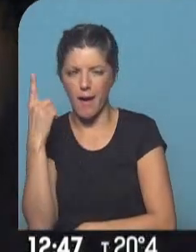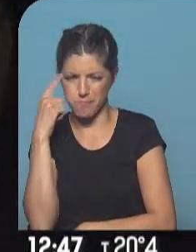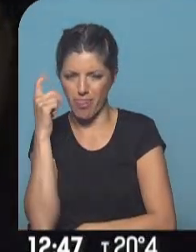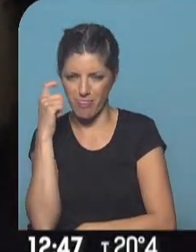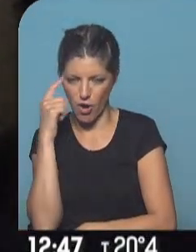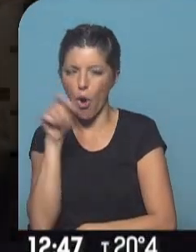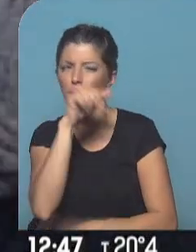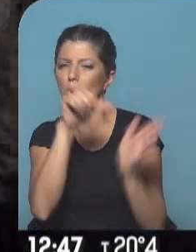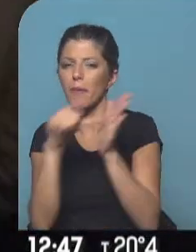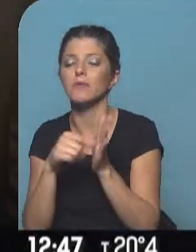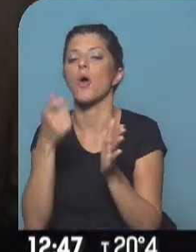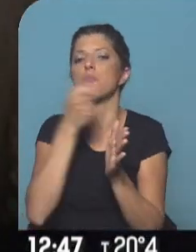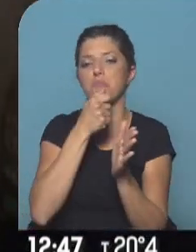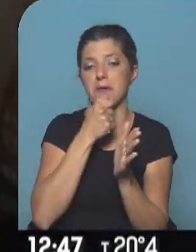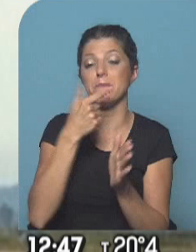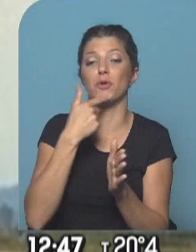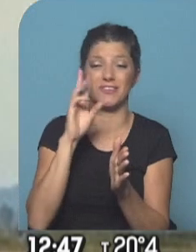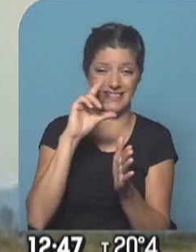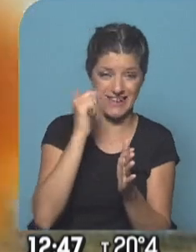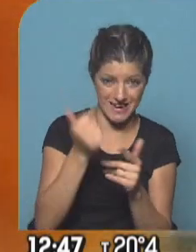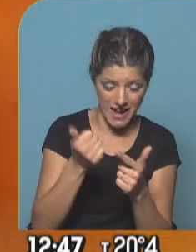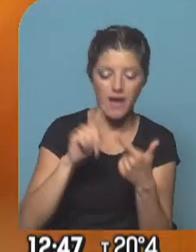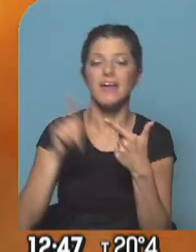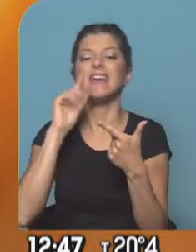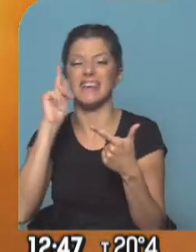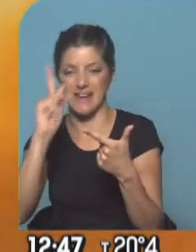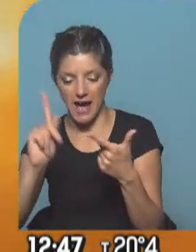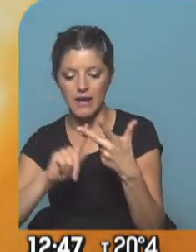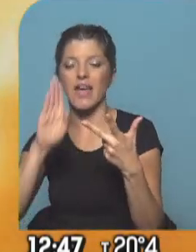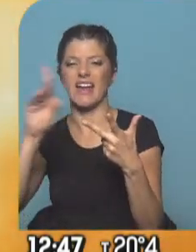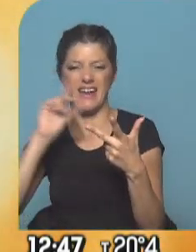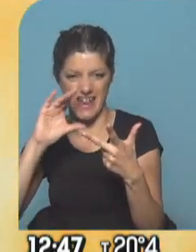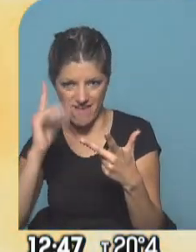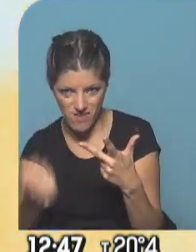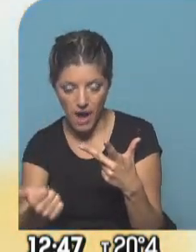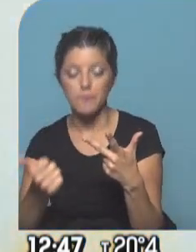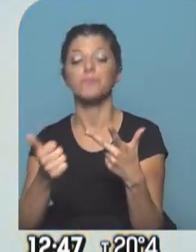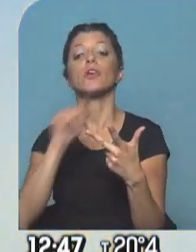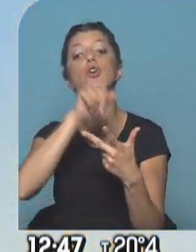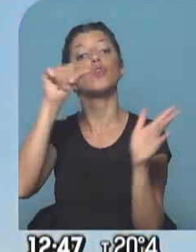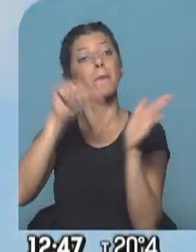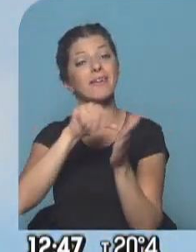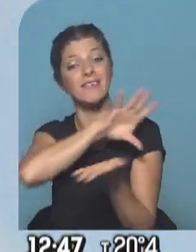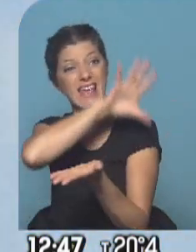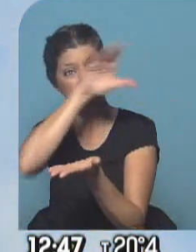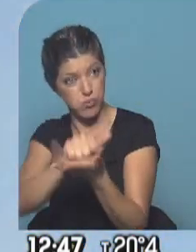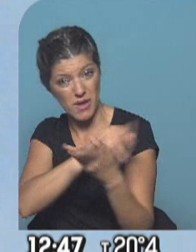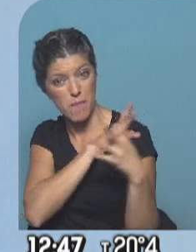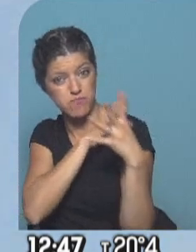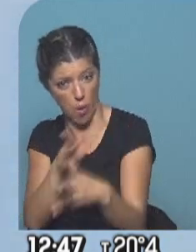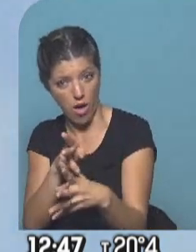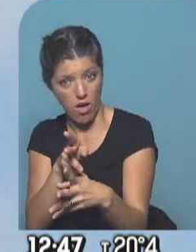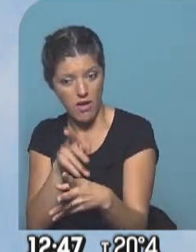de otros países como Siria, muy notoriamente como Irak, como Libia, que fueron bombardeados e invadidos por tropas occidentales y que no tenían